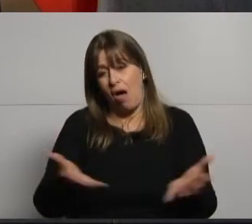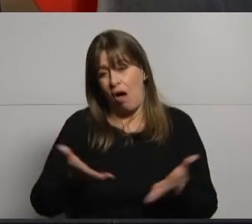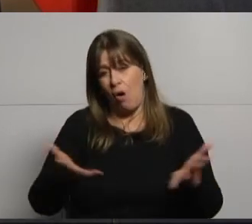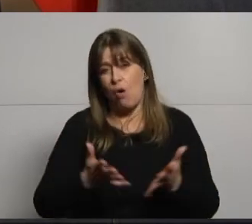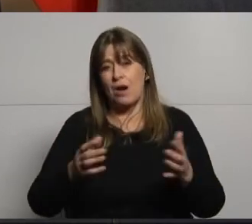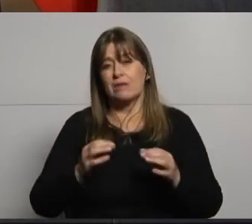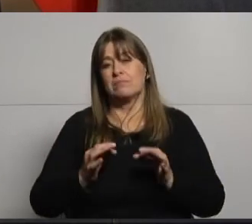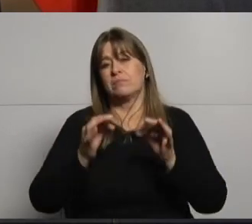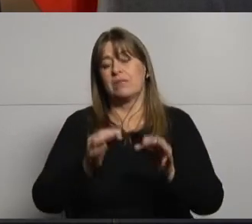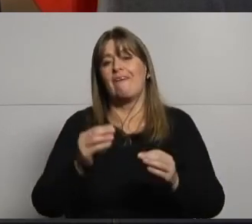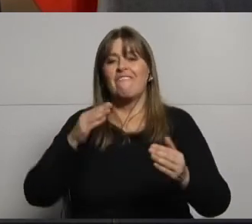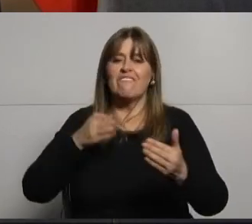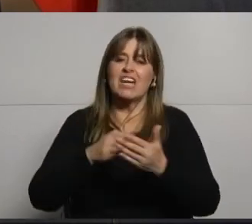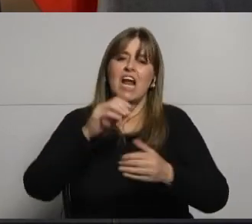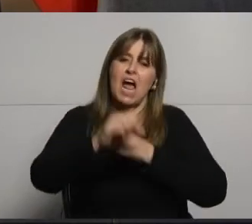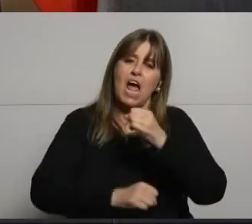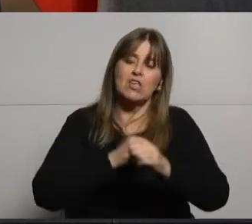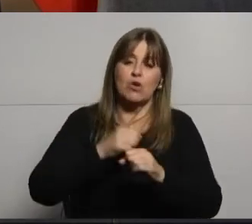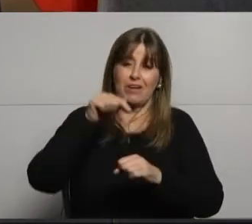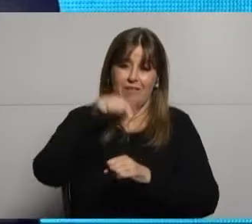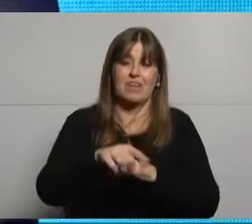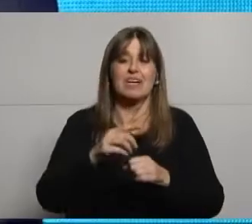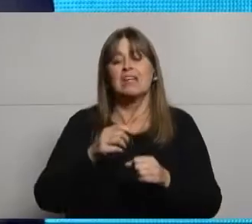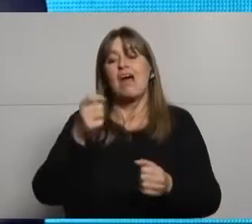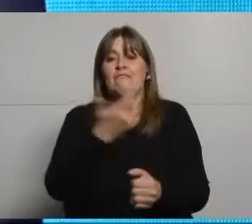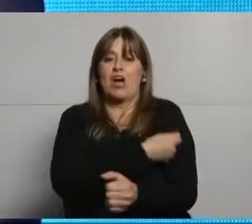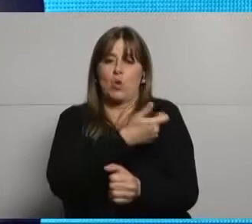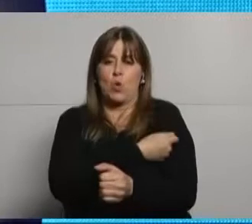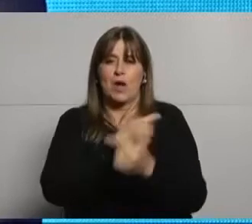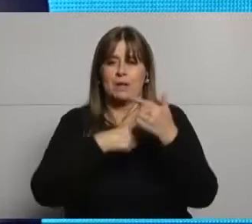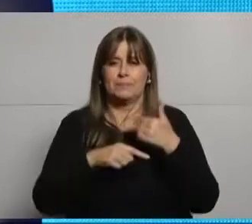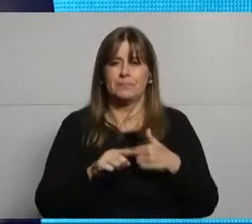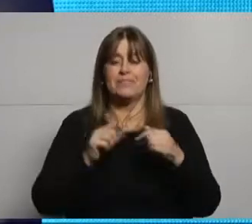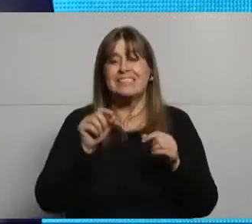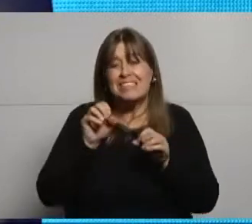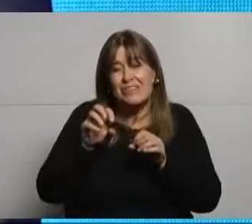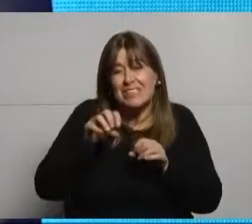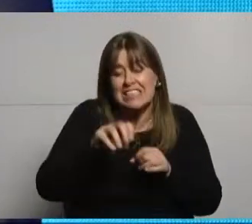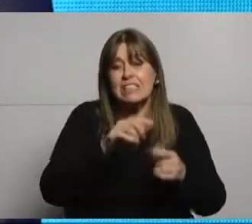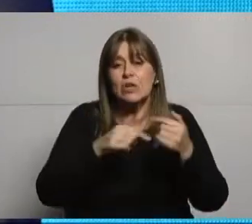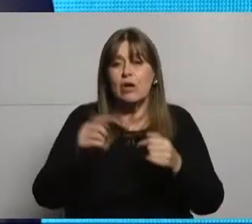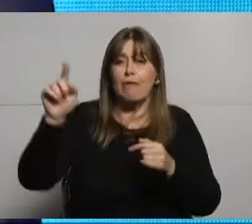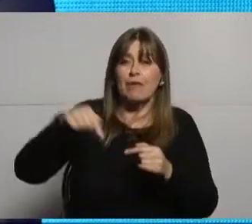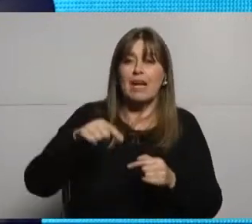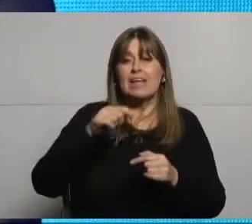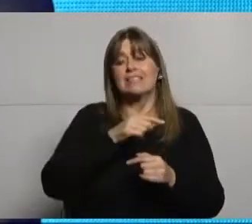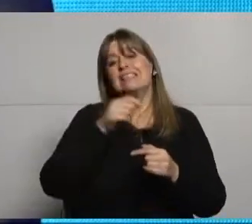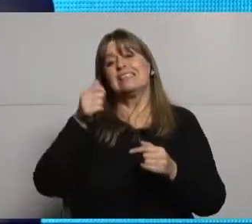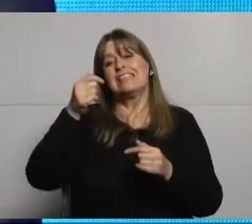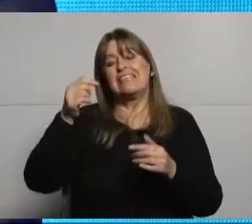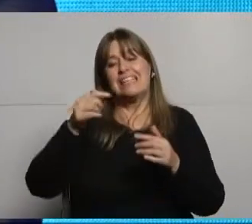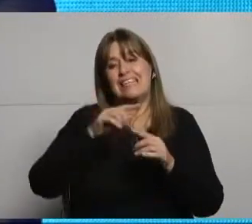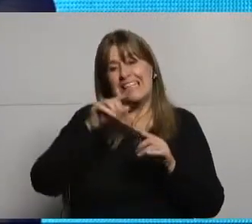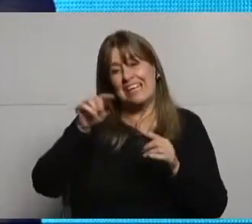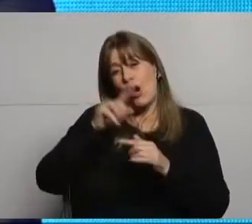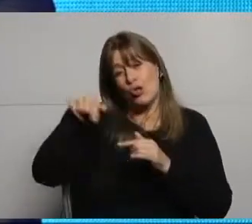ahora, hasta posiblemente finales del año que viene, si todo sale bien con la vacuna. Pero estos bichitos que vienen del sudeste de Asia van a seguir viniendo en